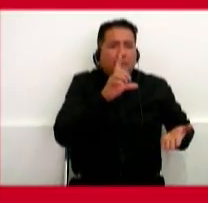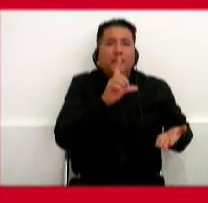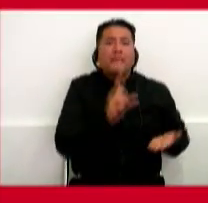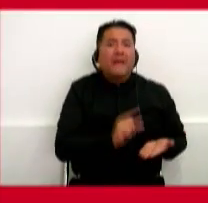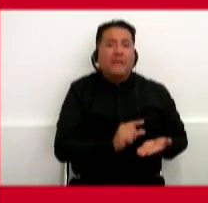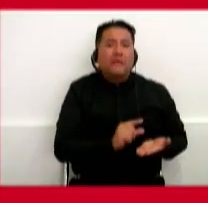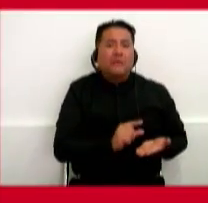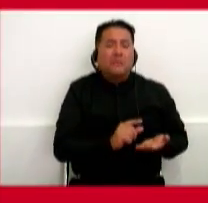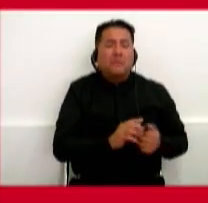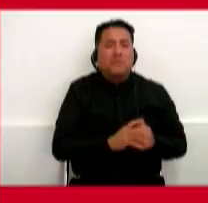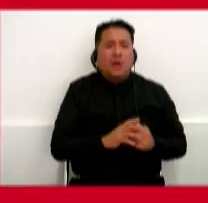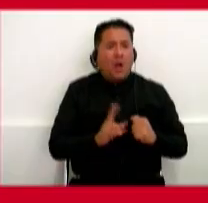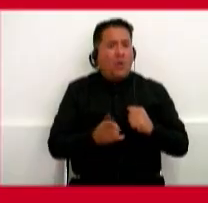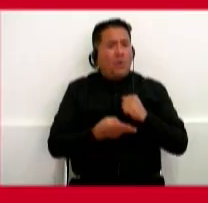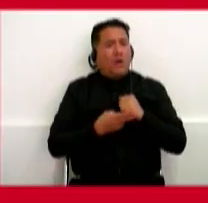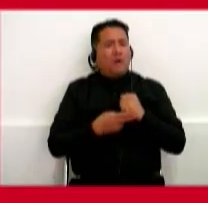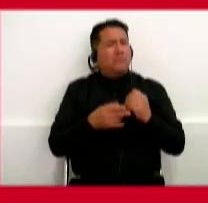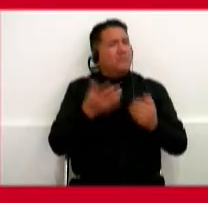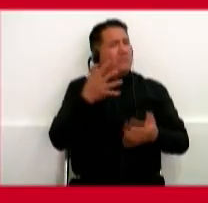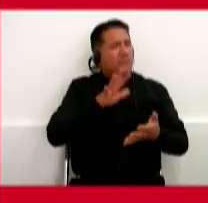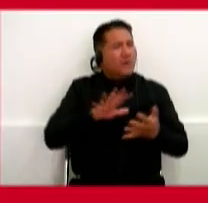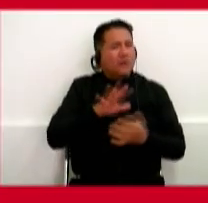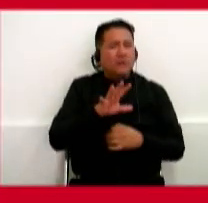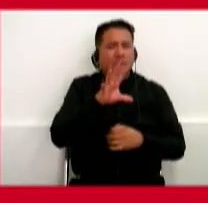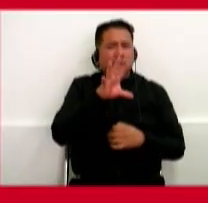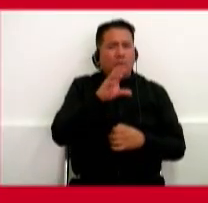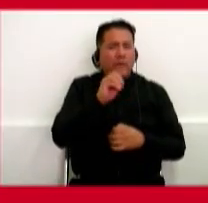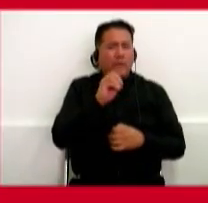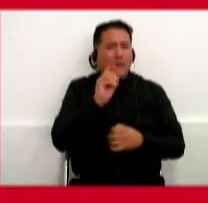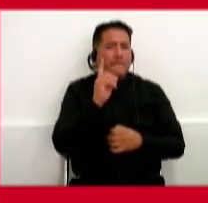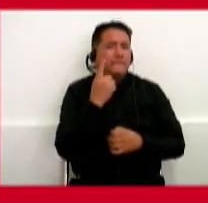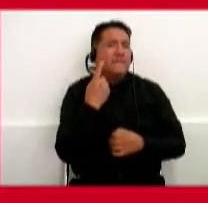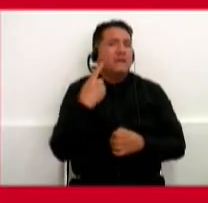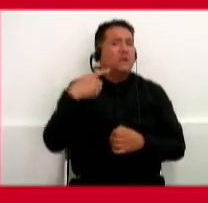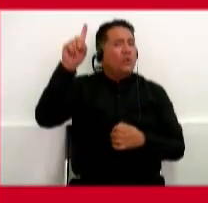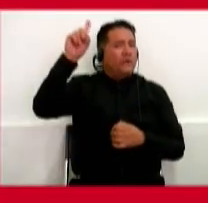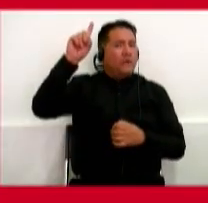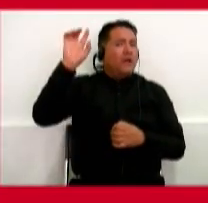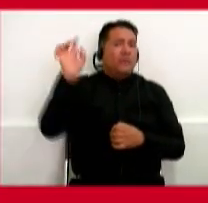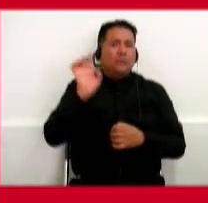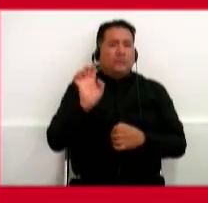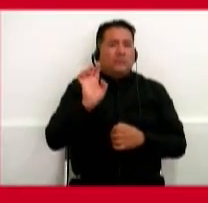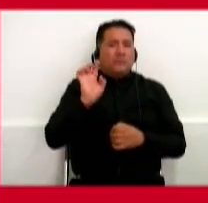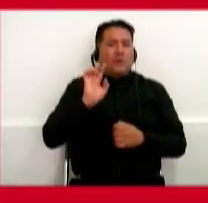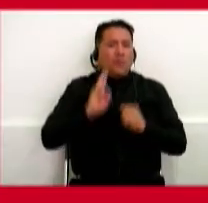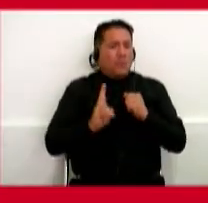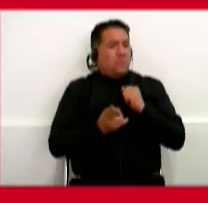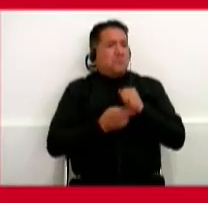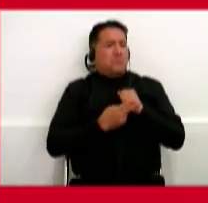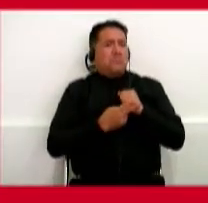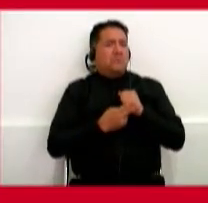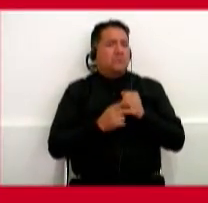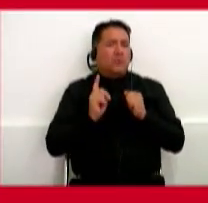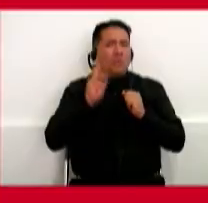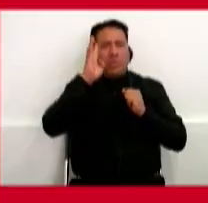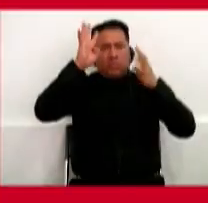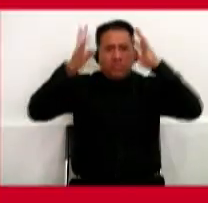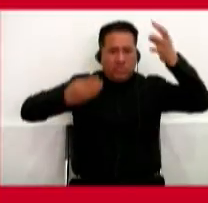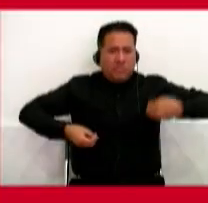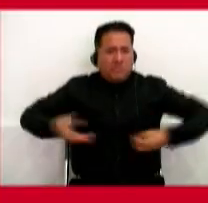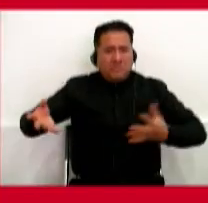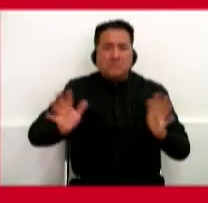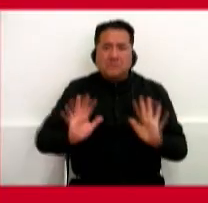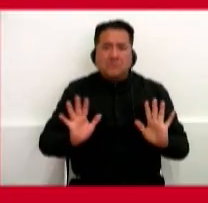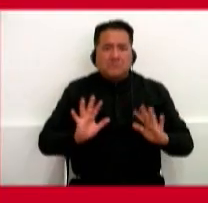de 50 millones de dólares entre una combinación de CAPEX, OPEX, la reducción de